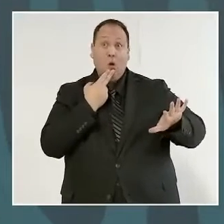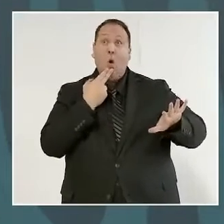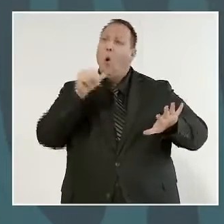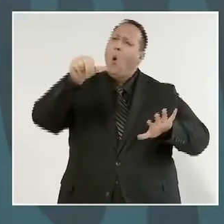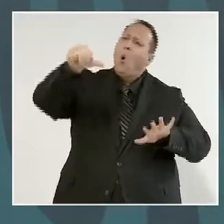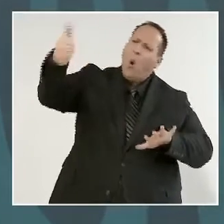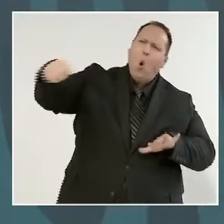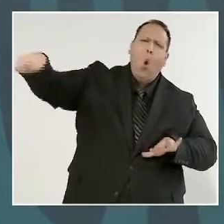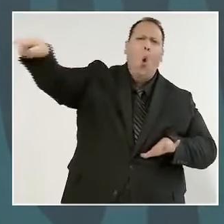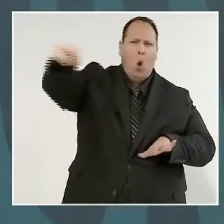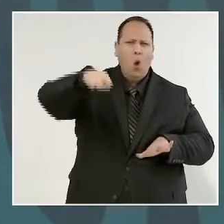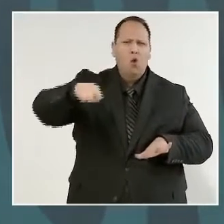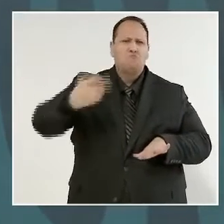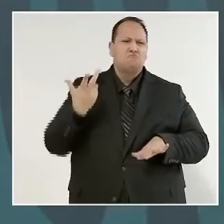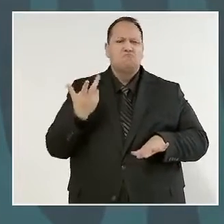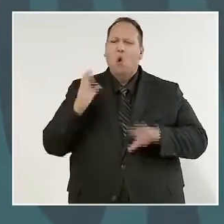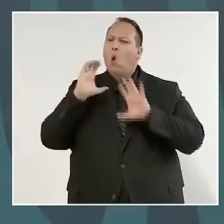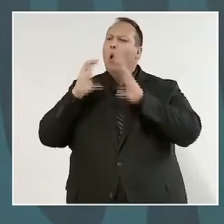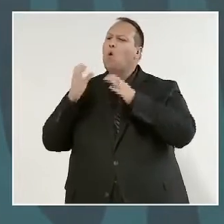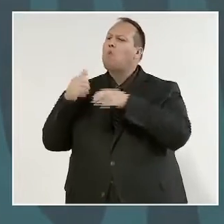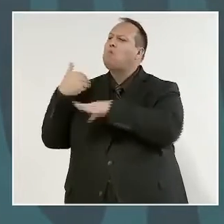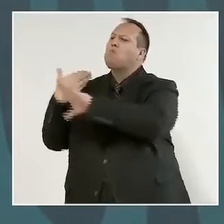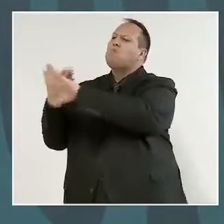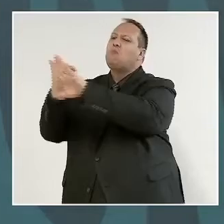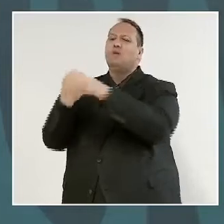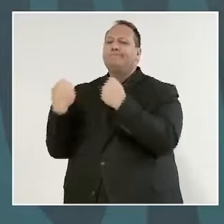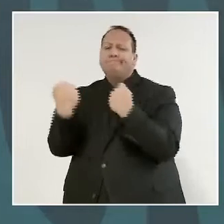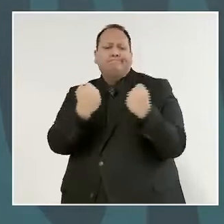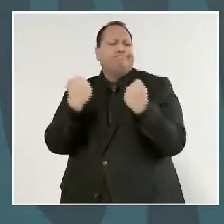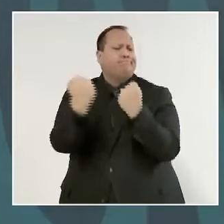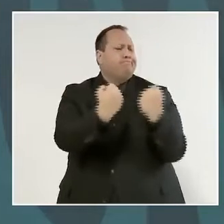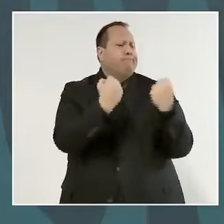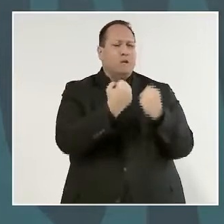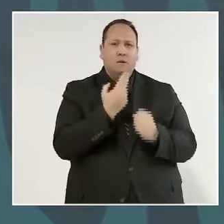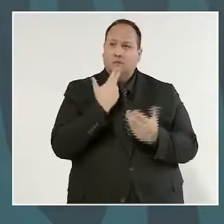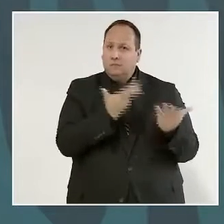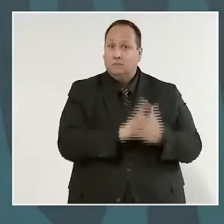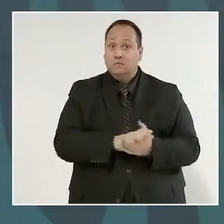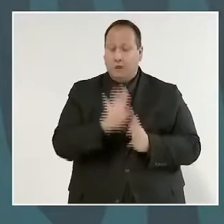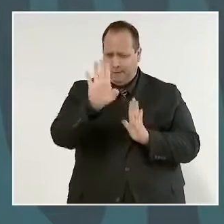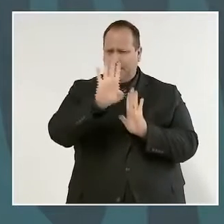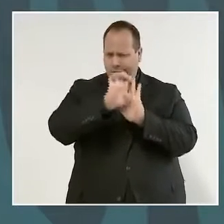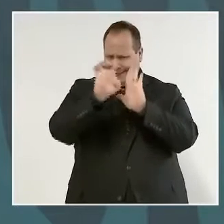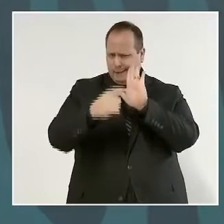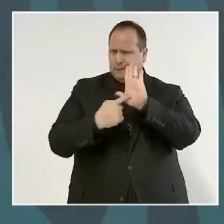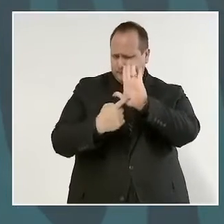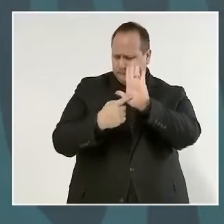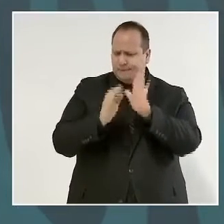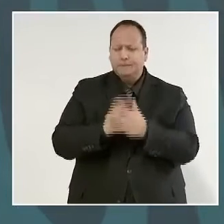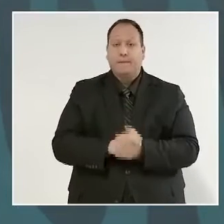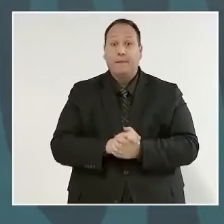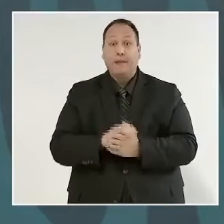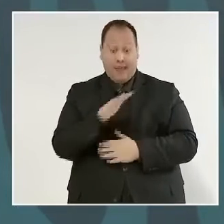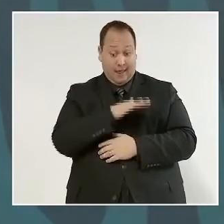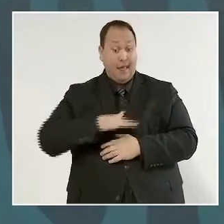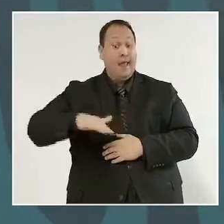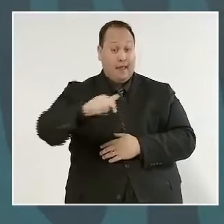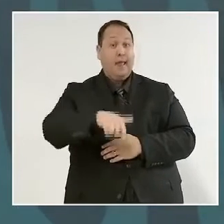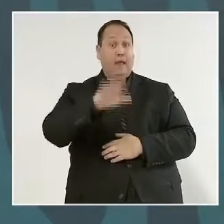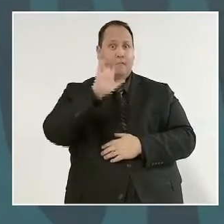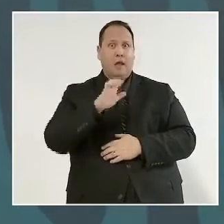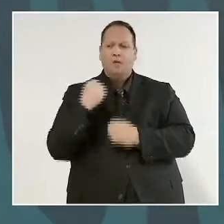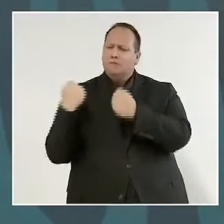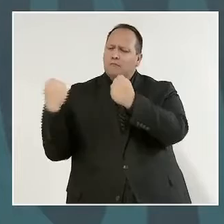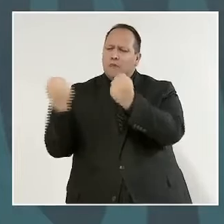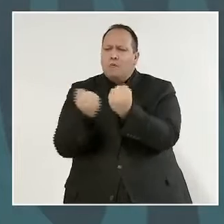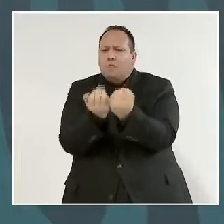también lo hacen en perjuicio de las comunidades. Nada más, para poner un ejemplo, en Baja California